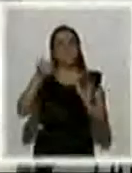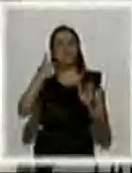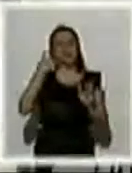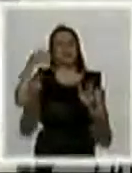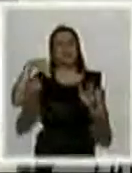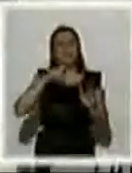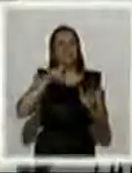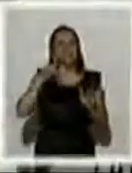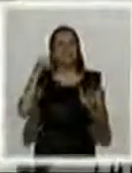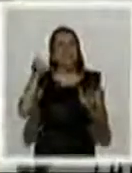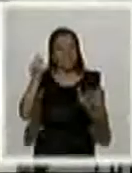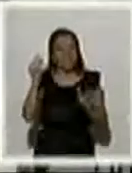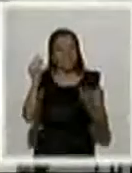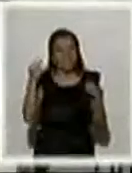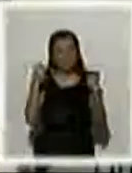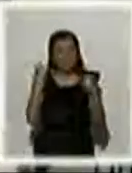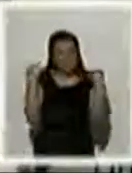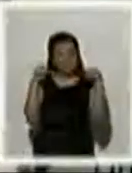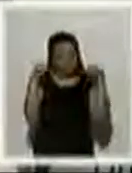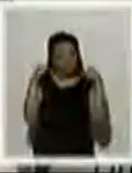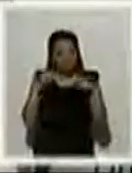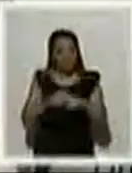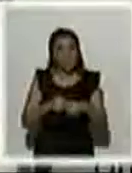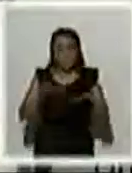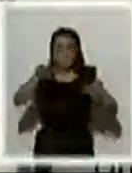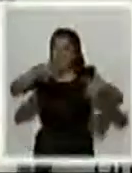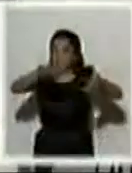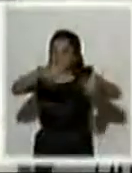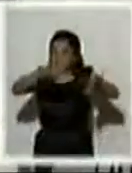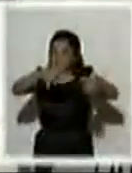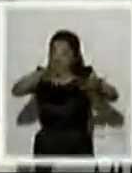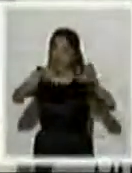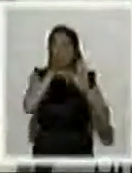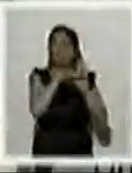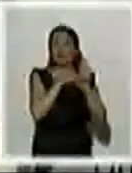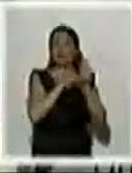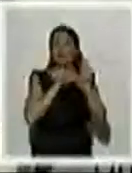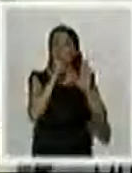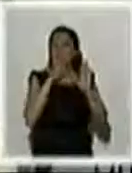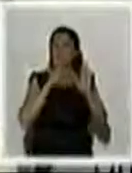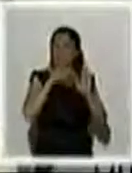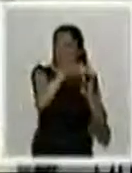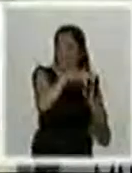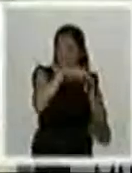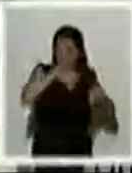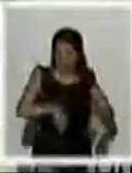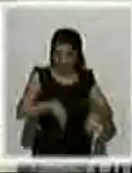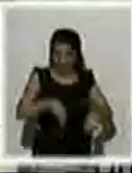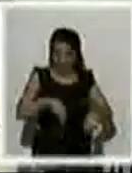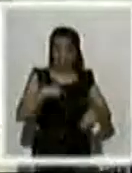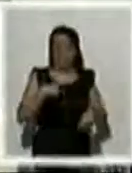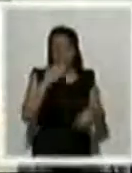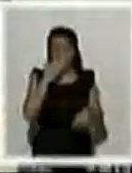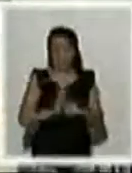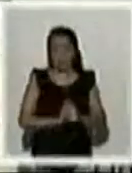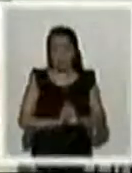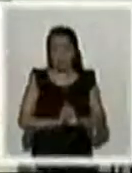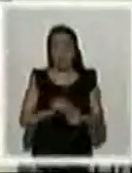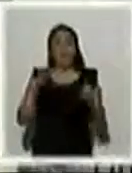similar al programa Primer Paso que aplicamos en Córdoba para que los jóvenes tengan la chance de trabajar. Y hay que darle